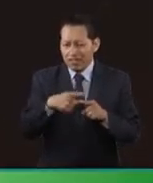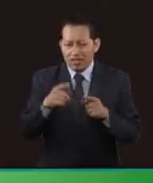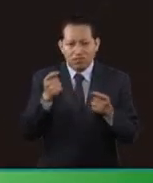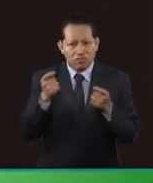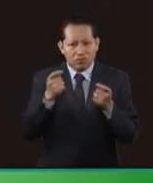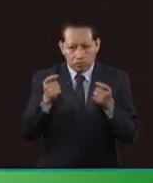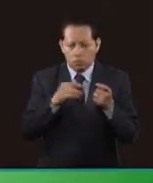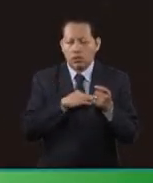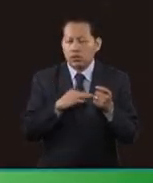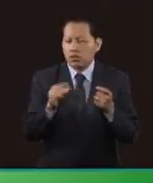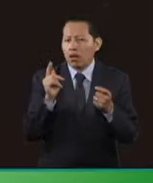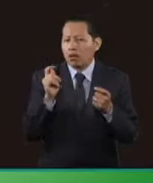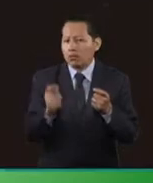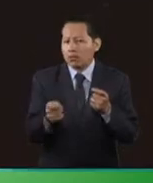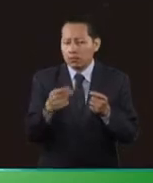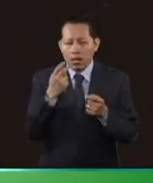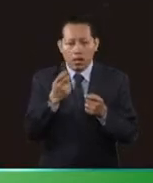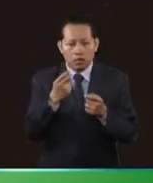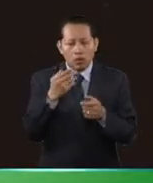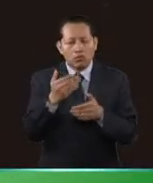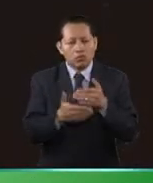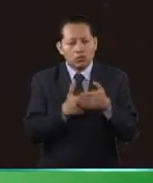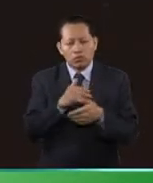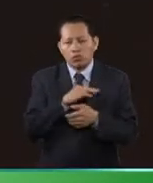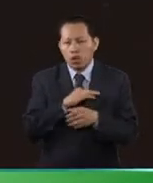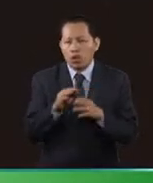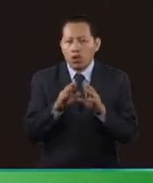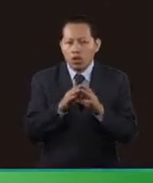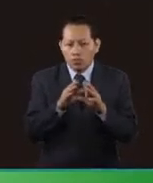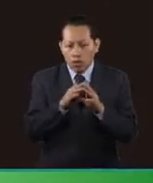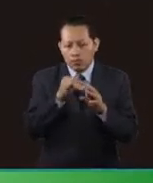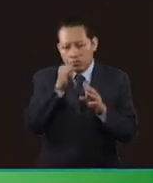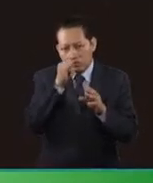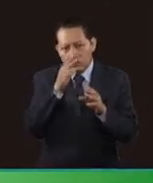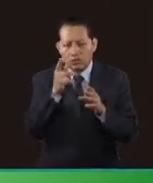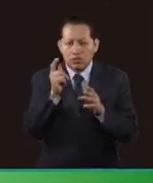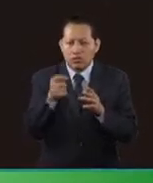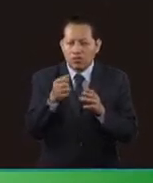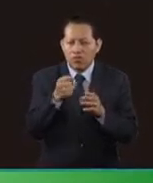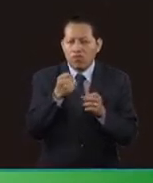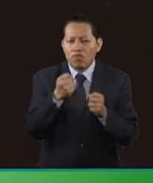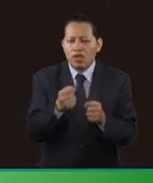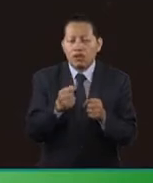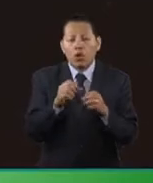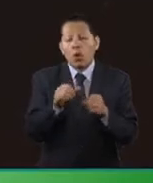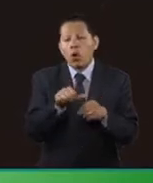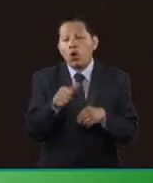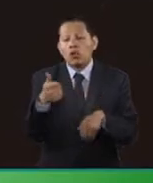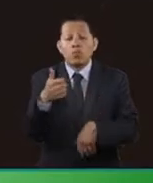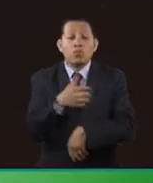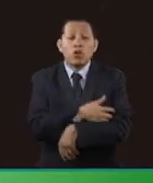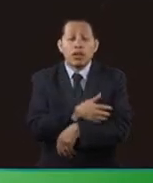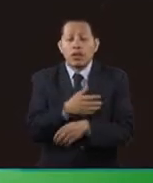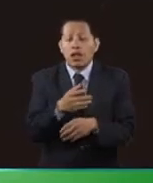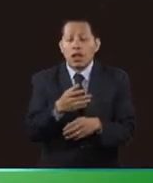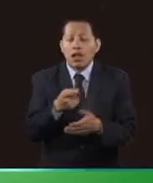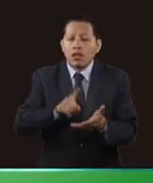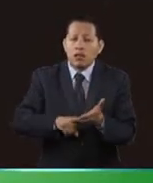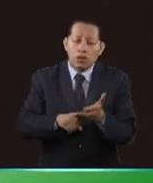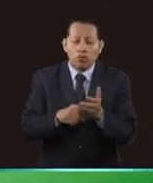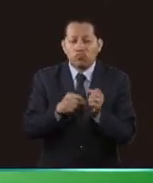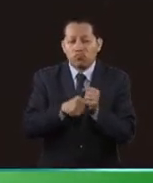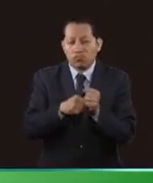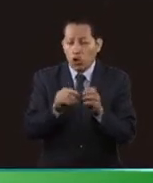irrelevante Si eso se ejecuta de una manera violenta o a través de actos de otros poderes disfrazados de una endeble